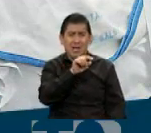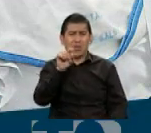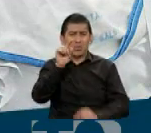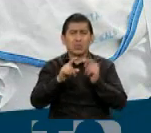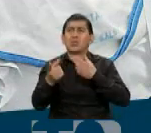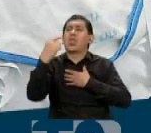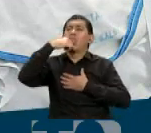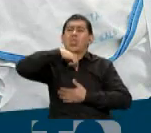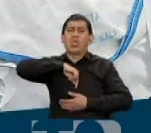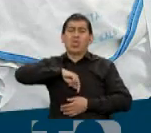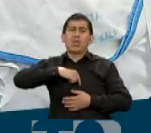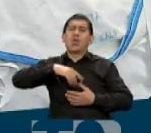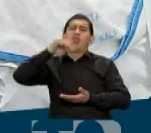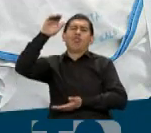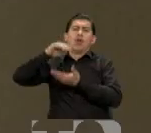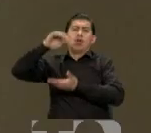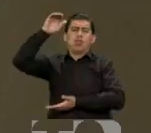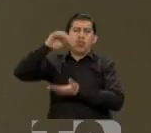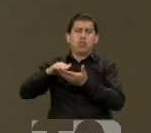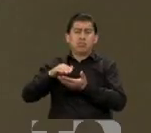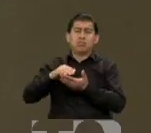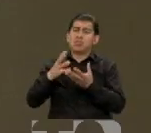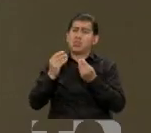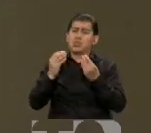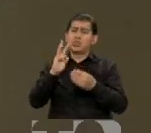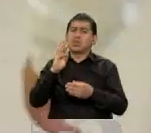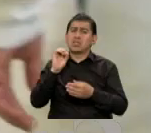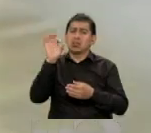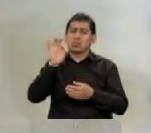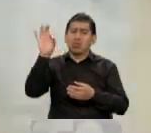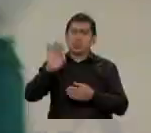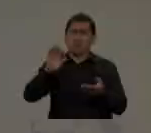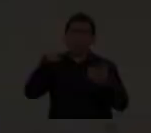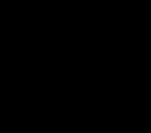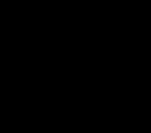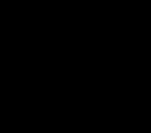ya no salen con vida de ese lugar. En Quito, Belén Merizalde, 24 horas.